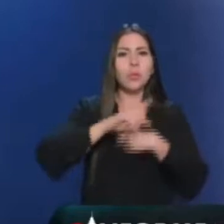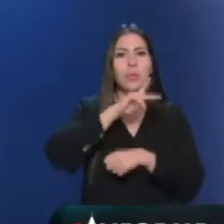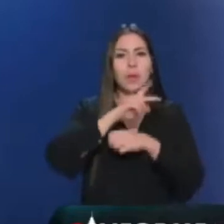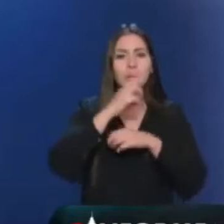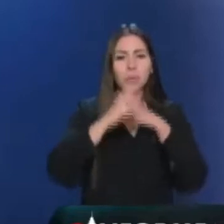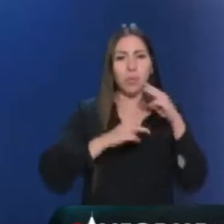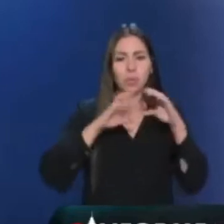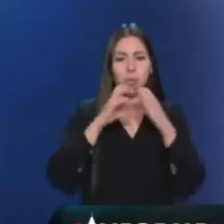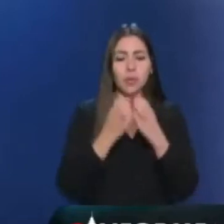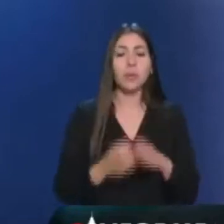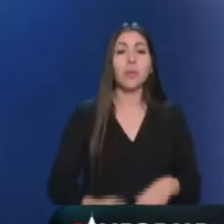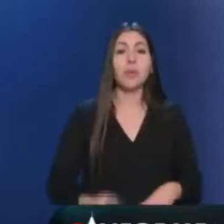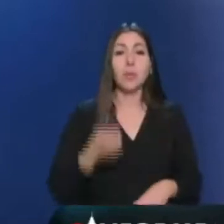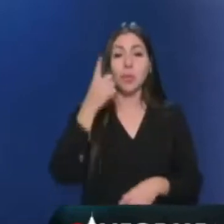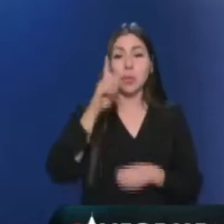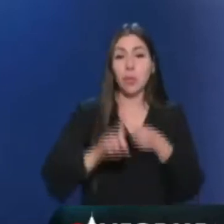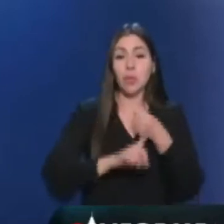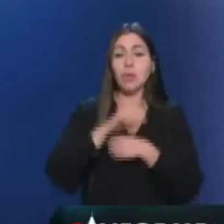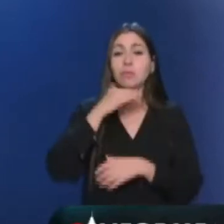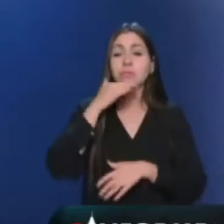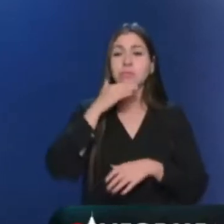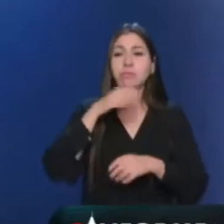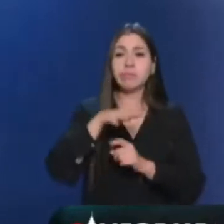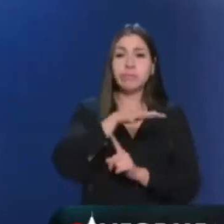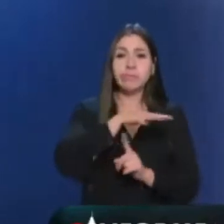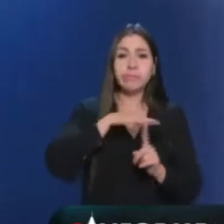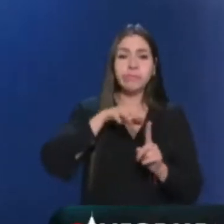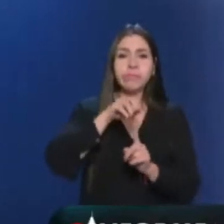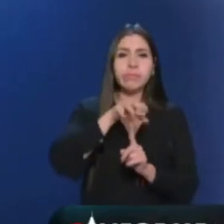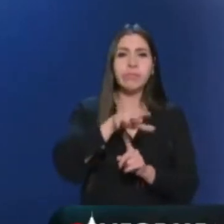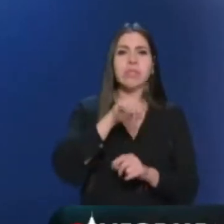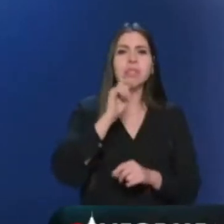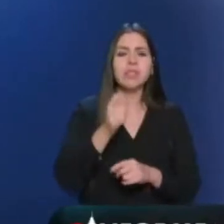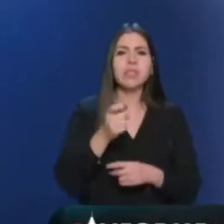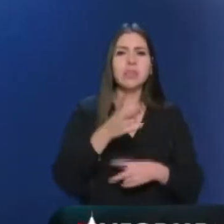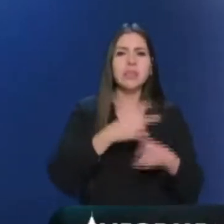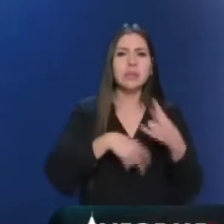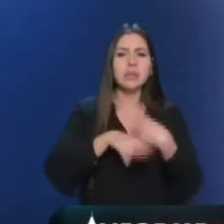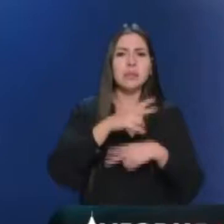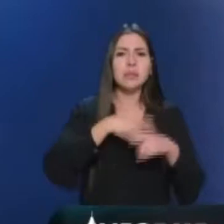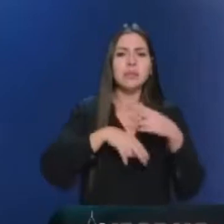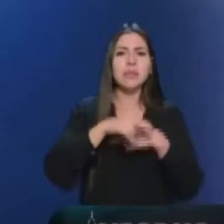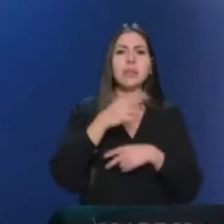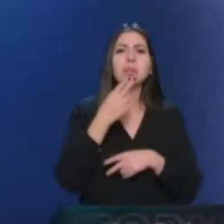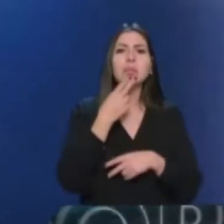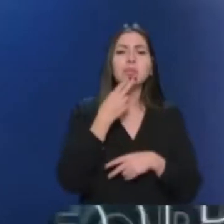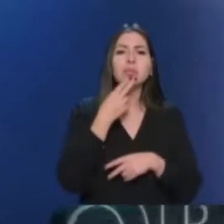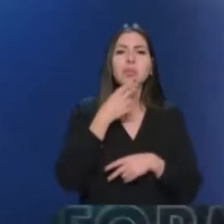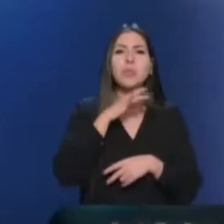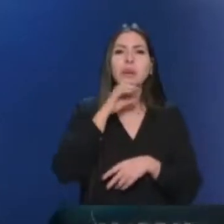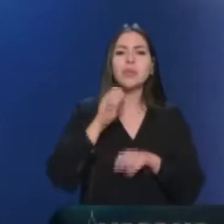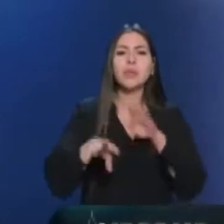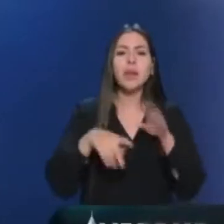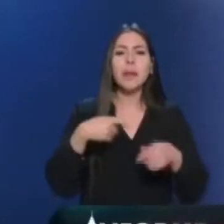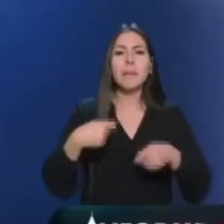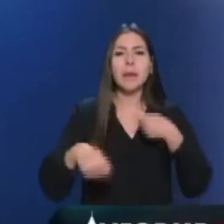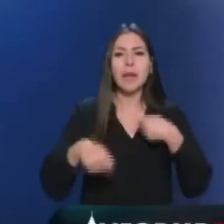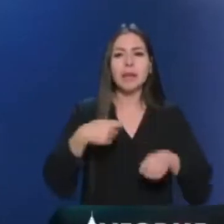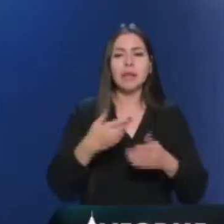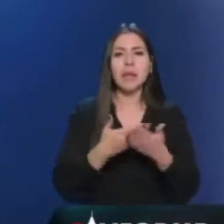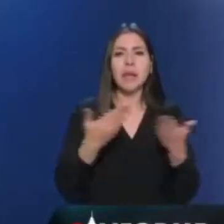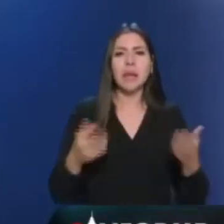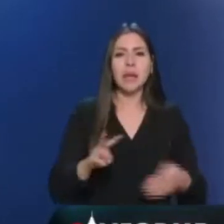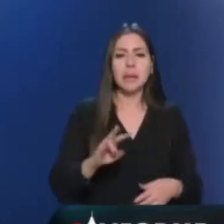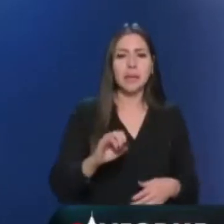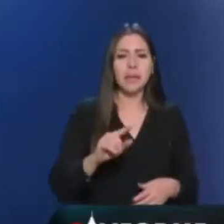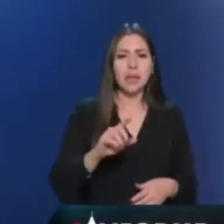la contaminación que arrojamos al mundo es la generación, consumo y desecho de los plásticos, de los cuales nos platica